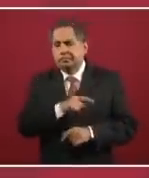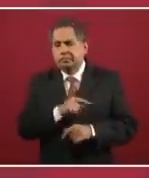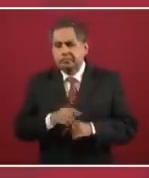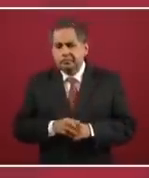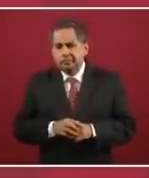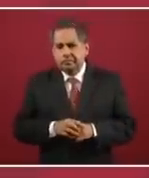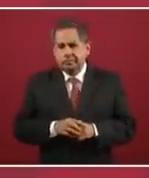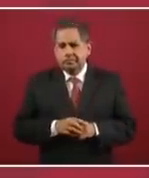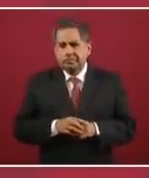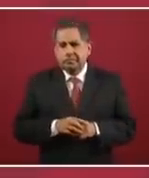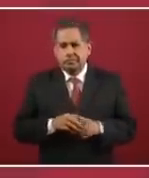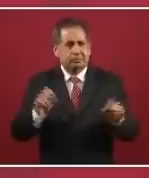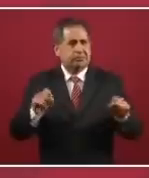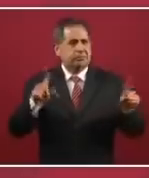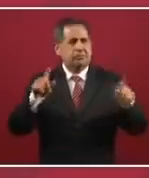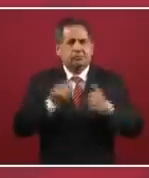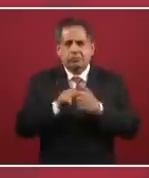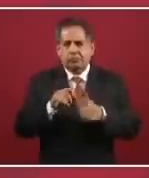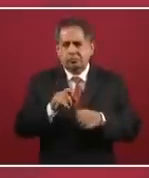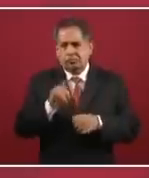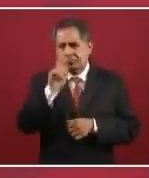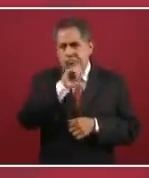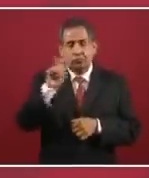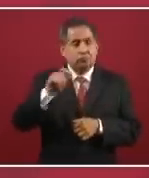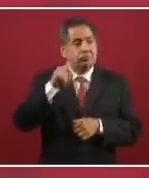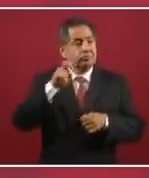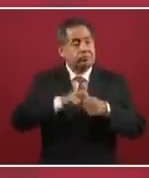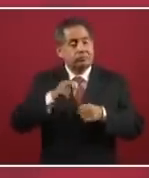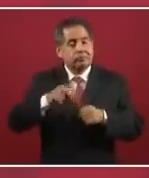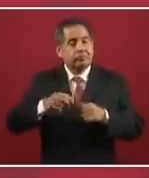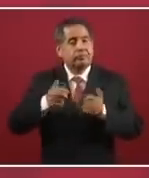una pizarra electrónica en el periférico